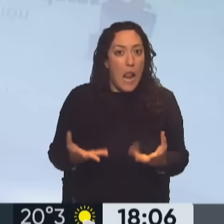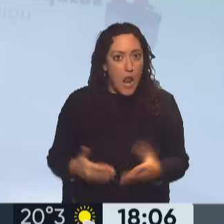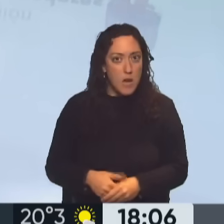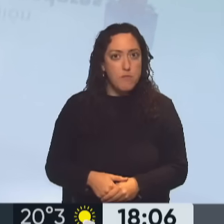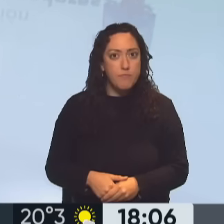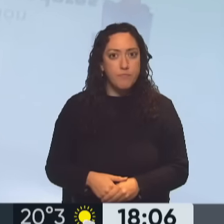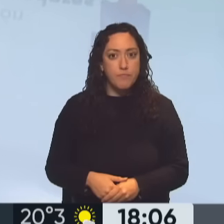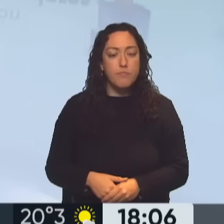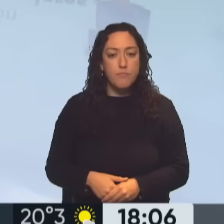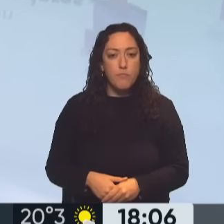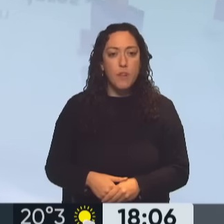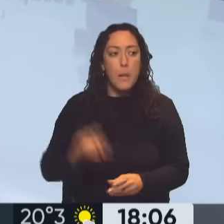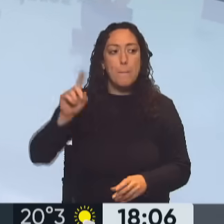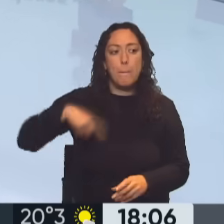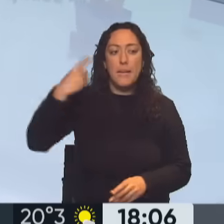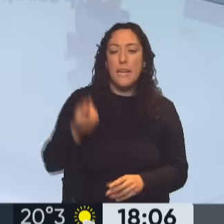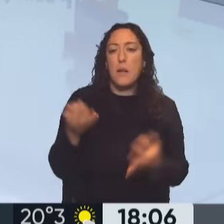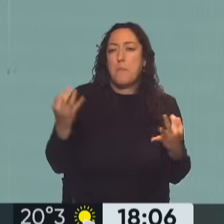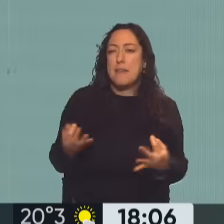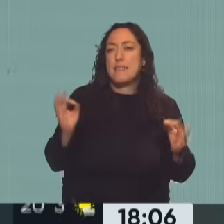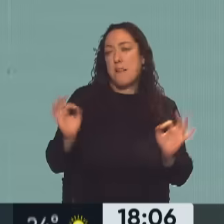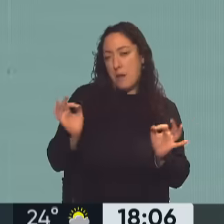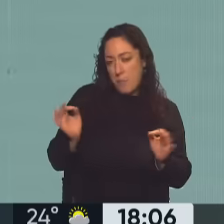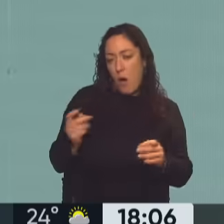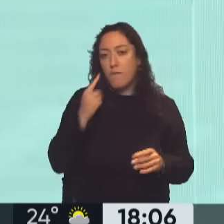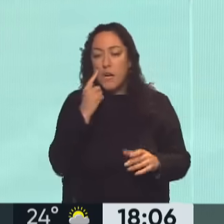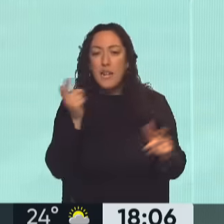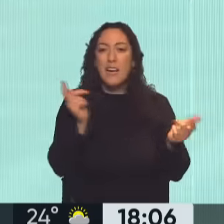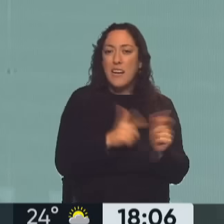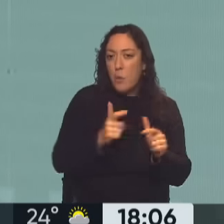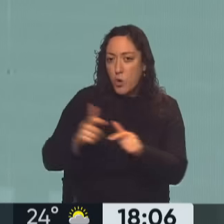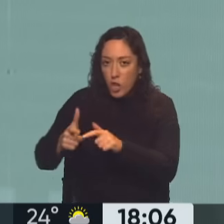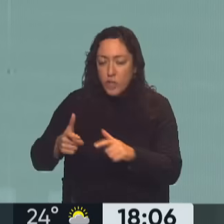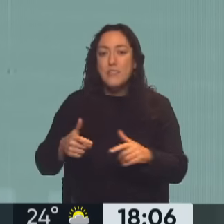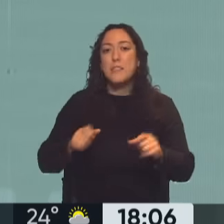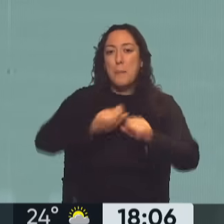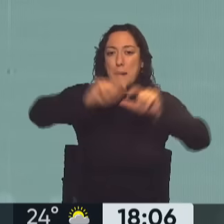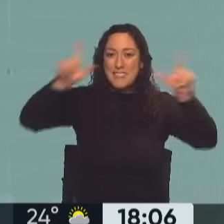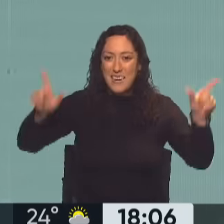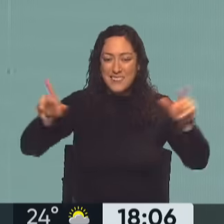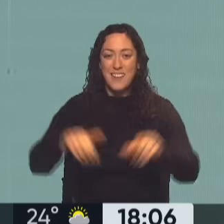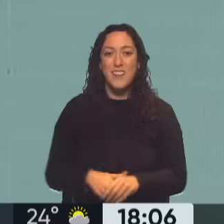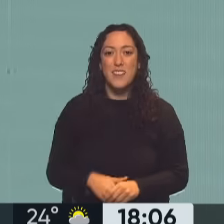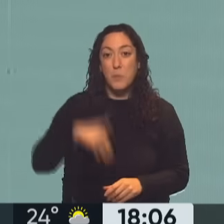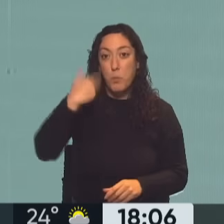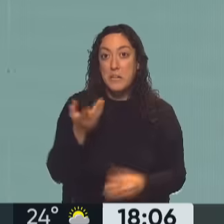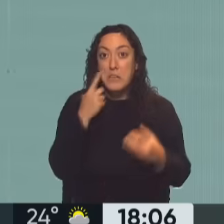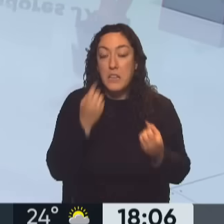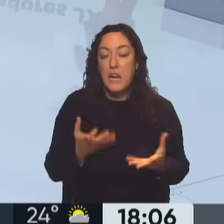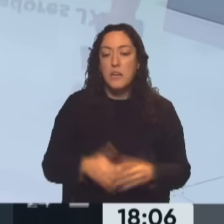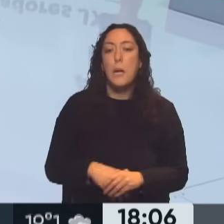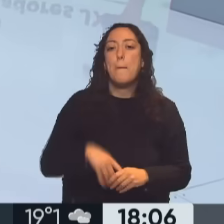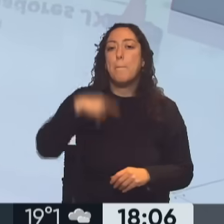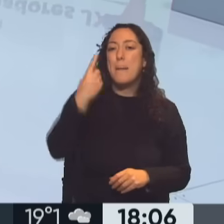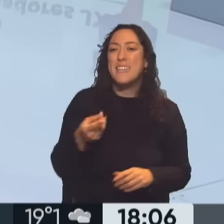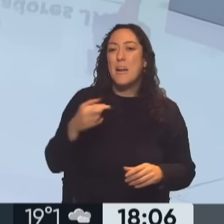esto, seguramente sabremos mañana cuando se lleven a cabo estas reuniones que tenemos en la pantalla. Sí. En principio, mañana se reúne